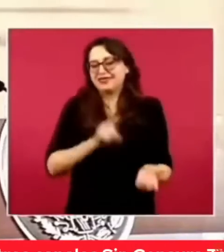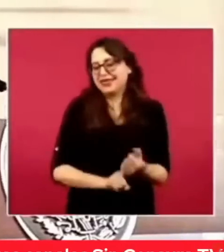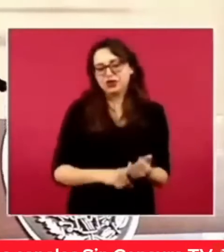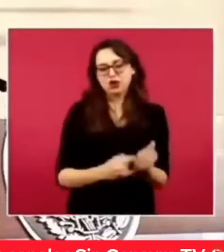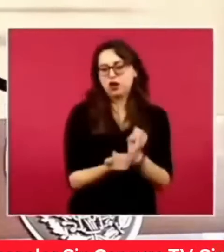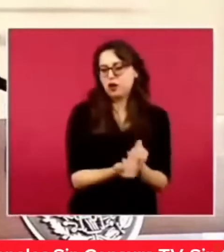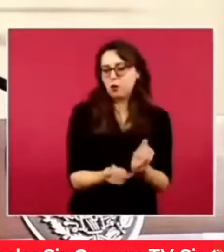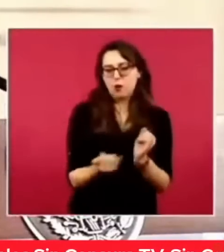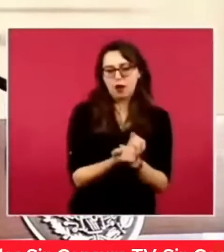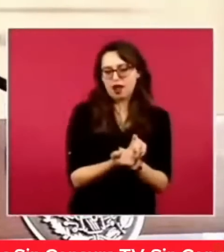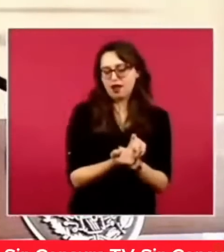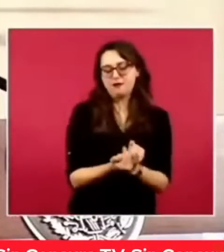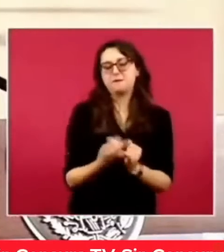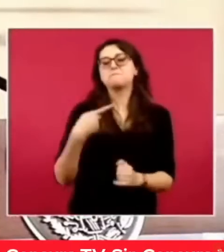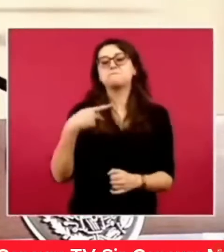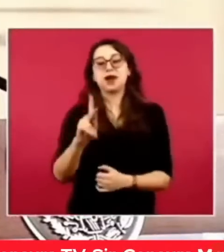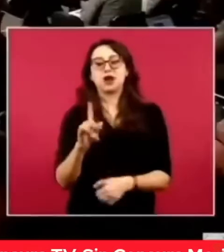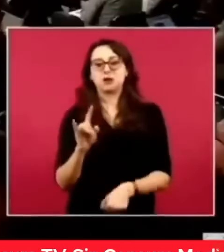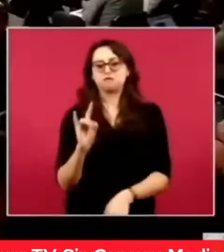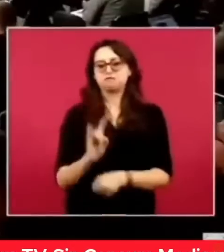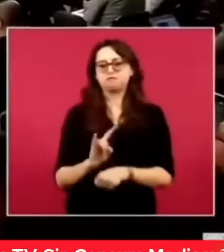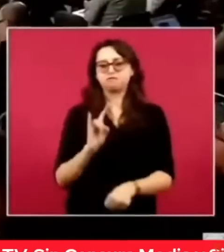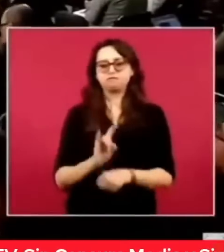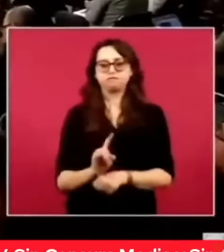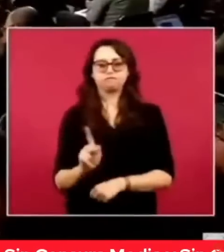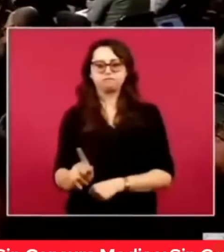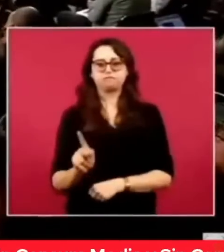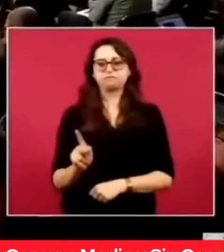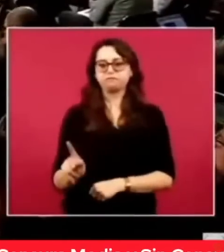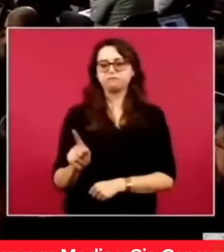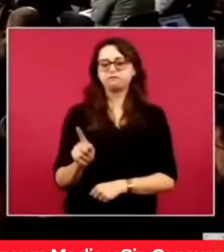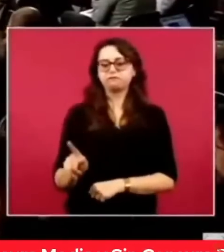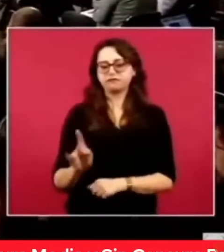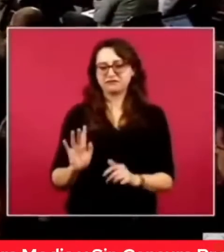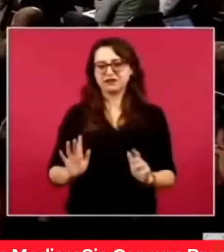sociedad civil, que no tenían partido,